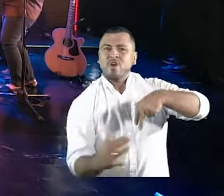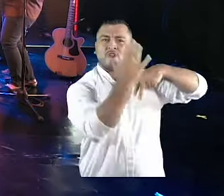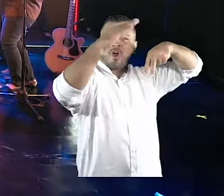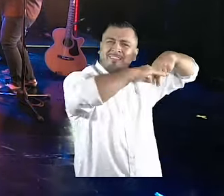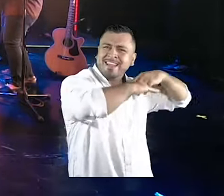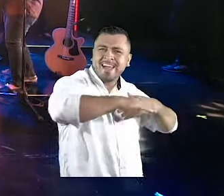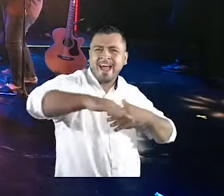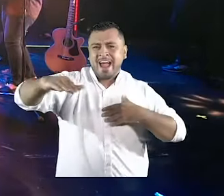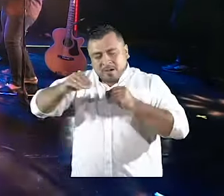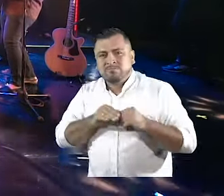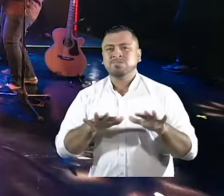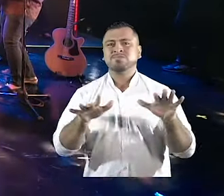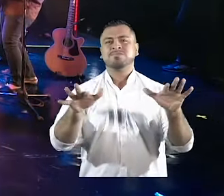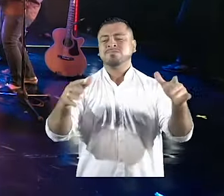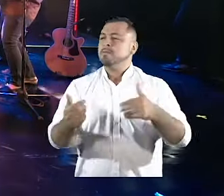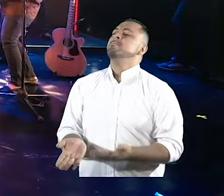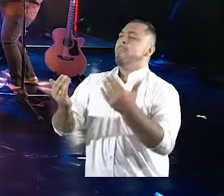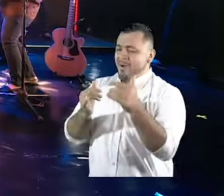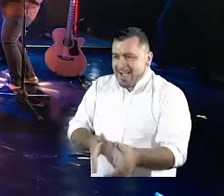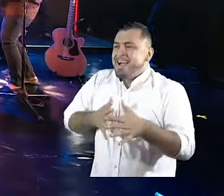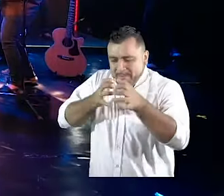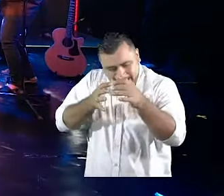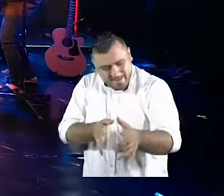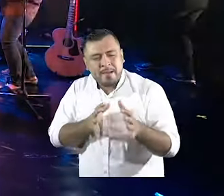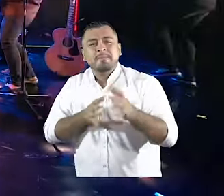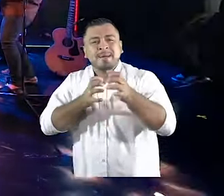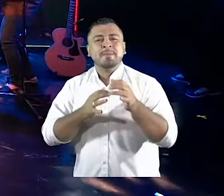invadirá el folclor de la sabana. ¡Arpa!